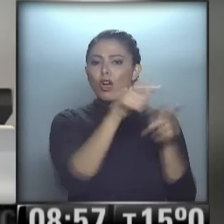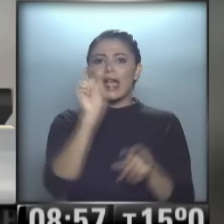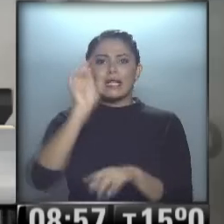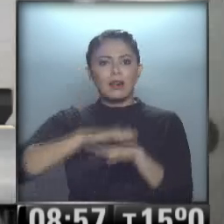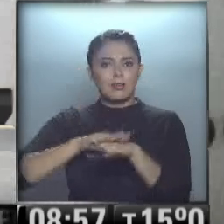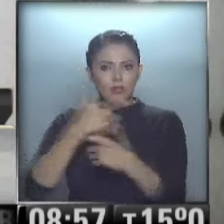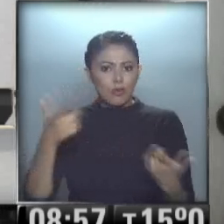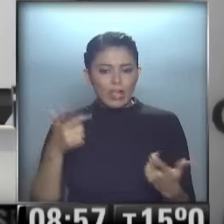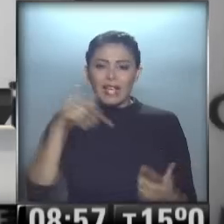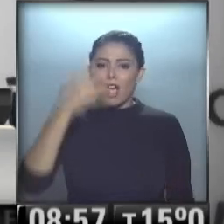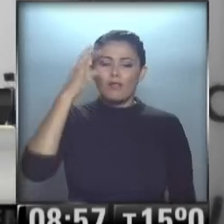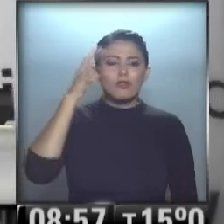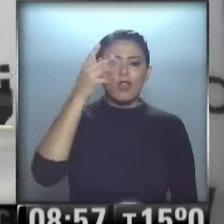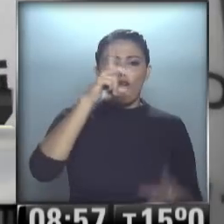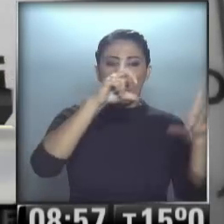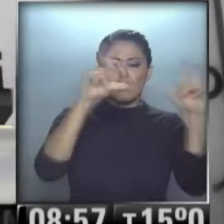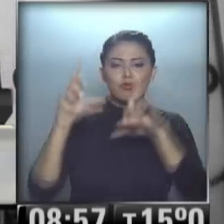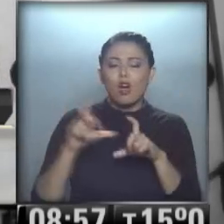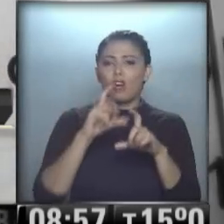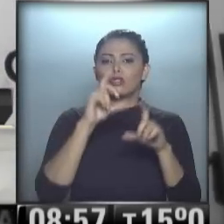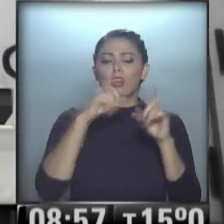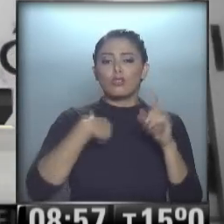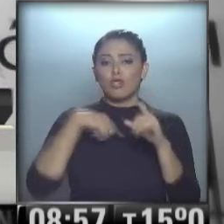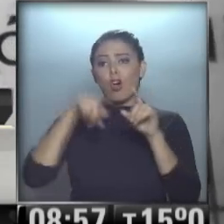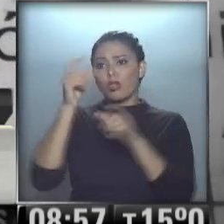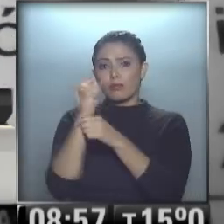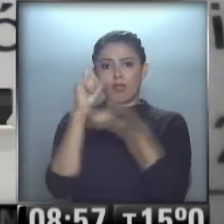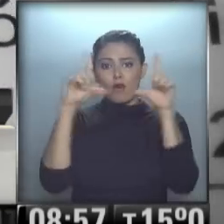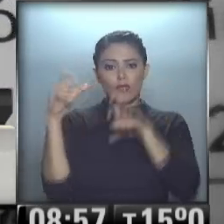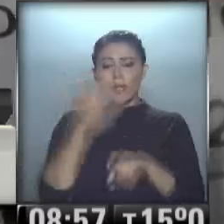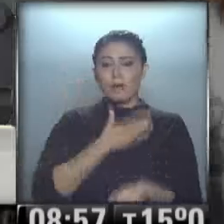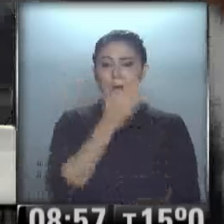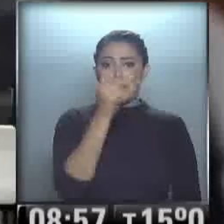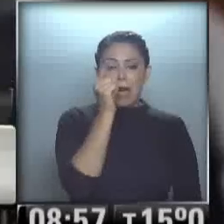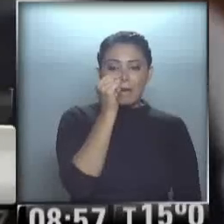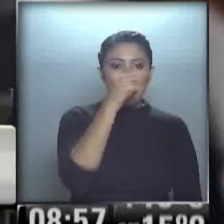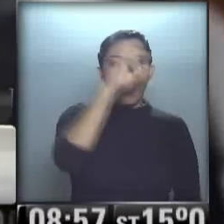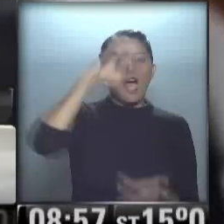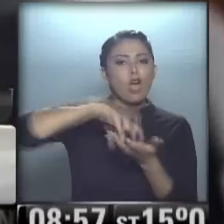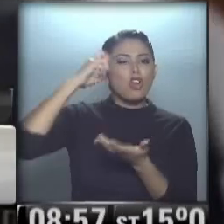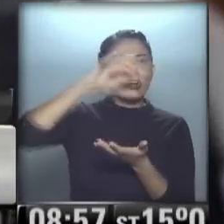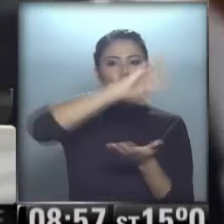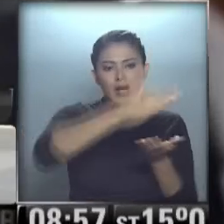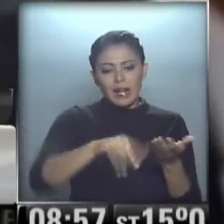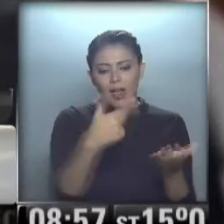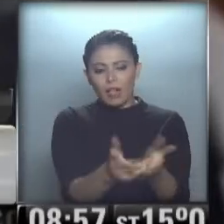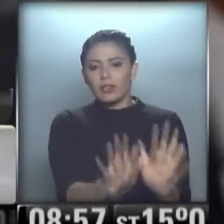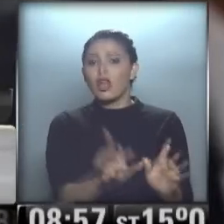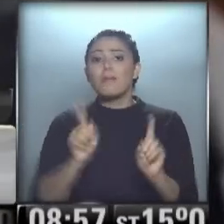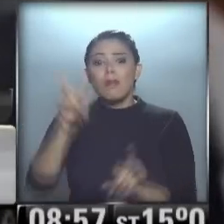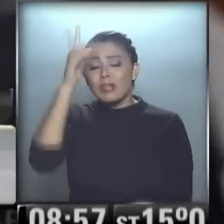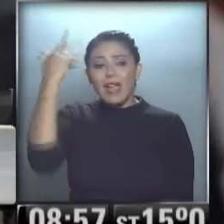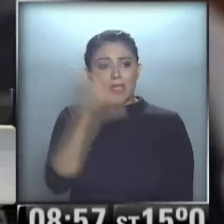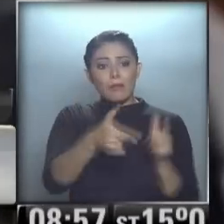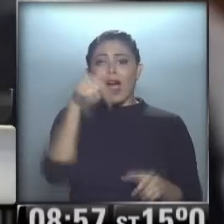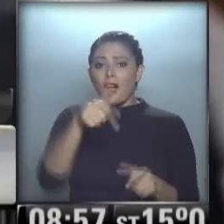digamos Acá hay firmaciones hay fotos yo tengo foto un fotógrafo cuando estaba mi papá tirando la cican del Congreso y los mismos policías que habían disparado